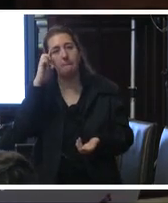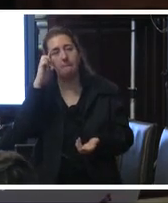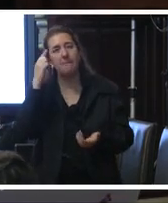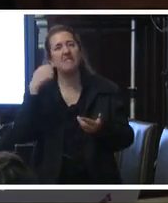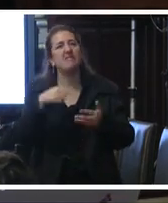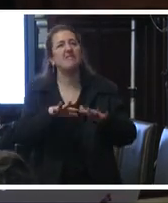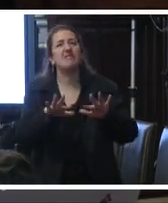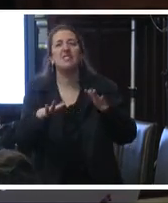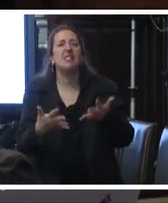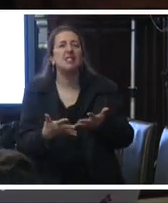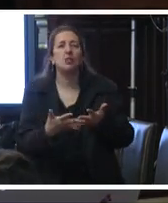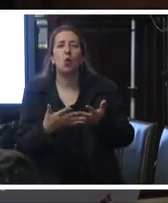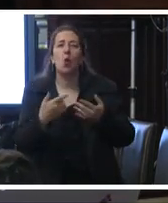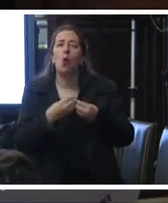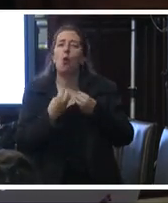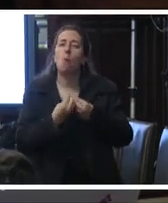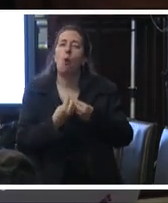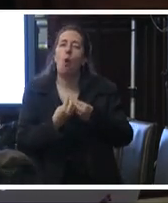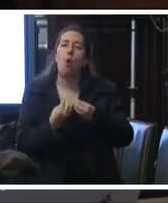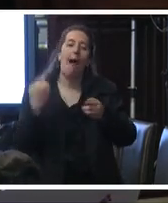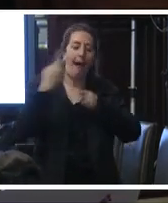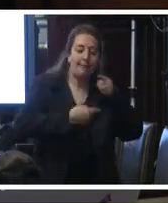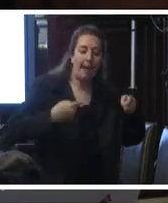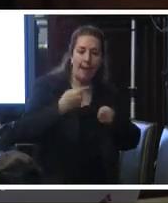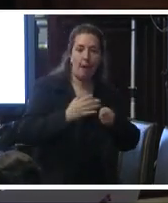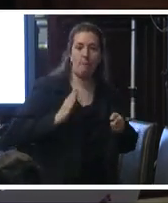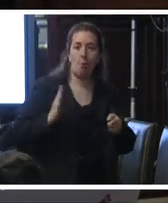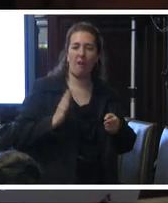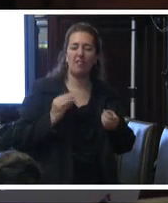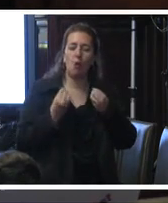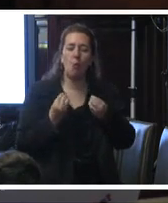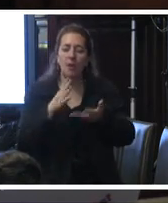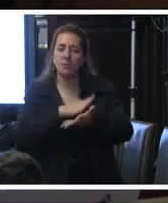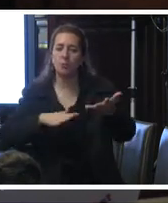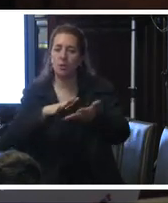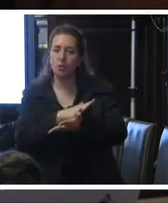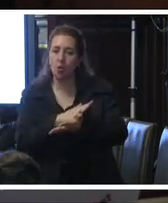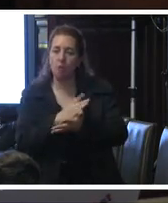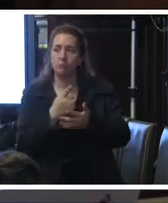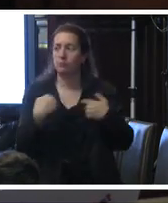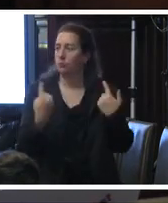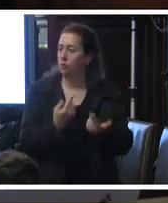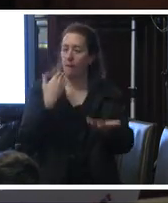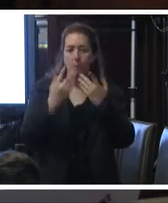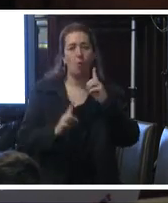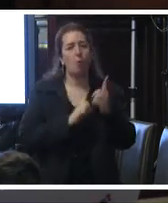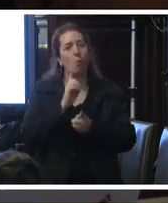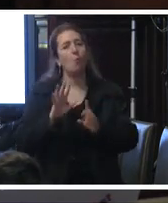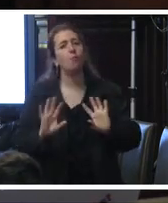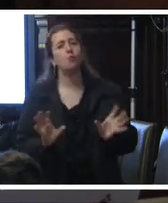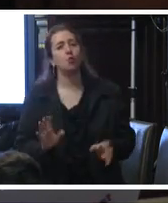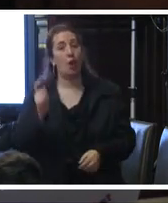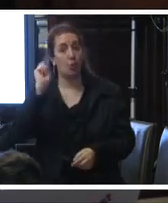son los patrones de ataque contra las mujeres defensoras? Nosotros hemos hablado con algunos funcionarios públicos